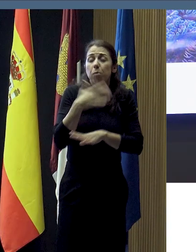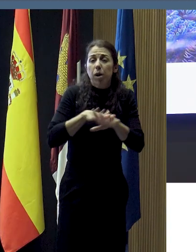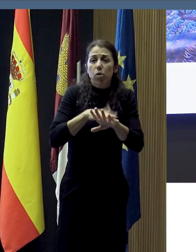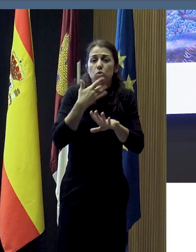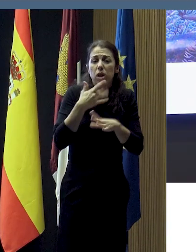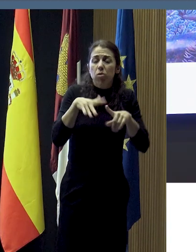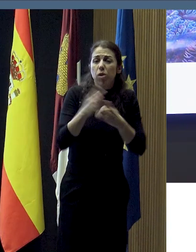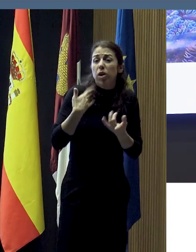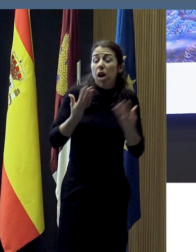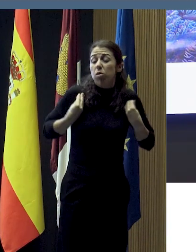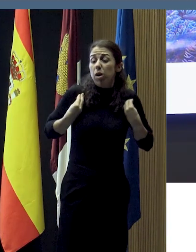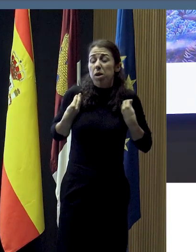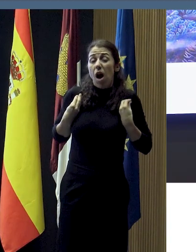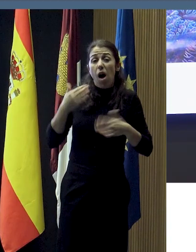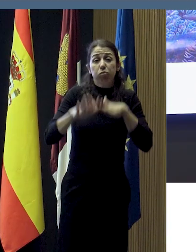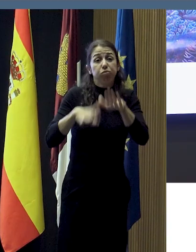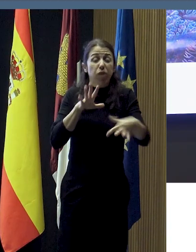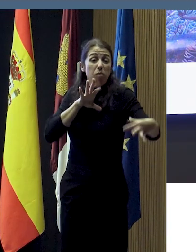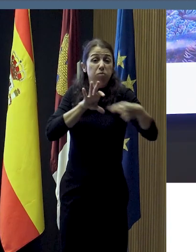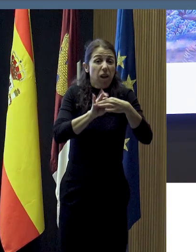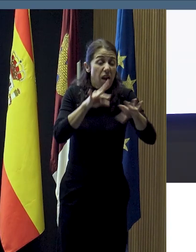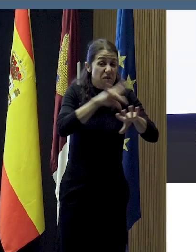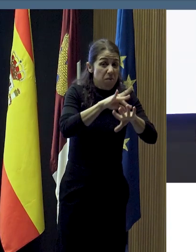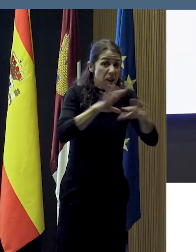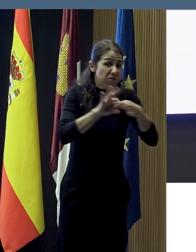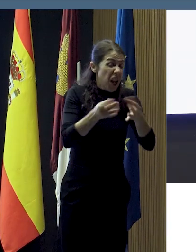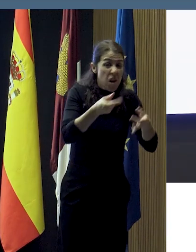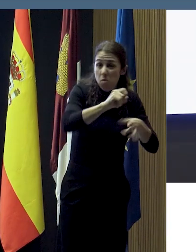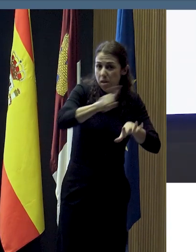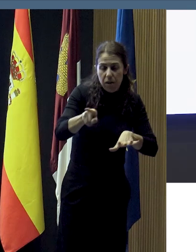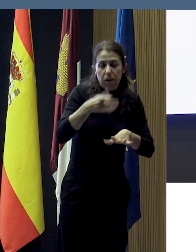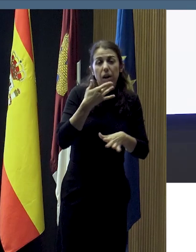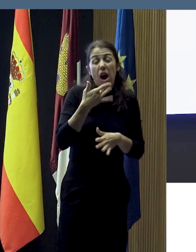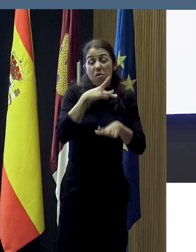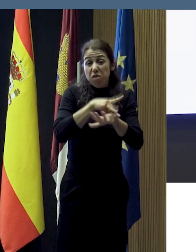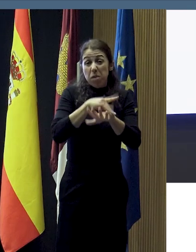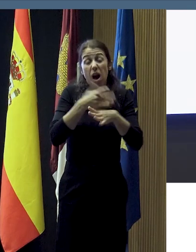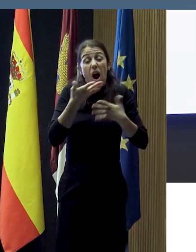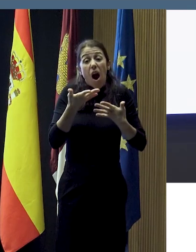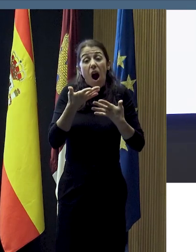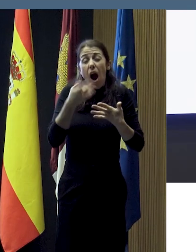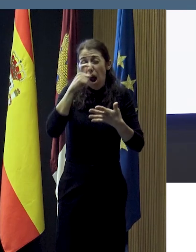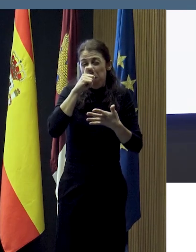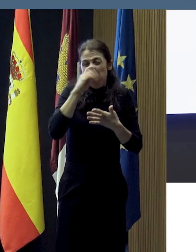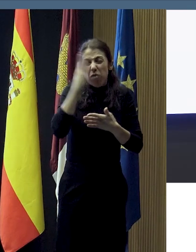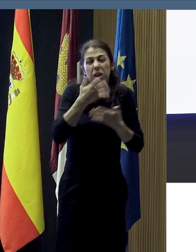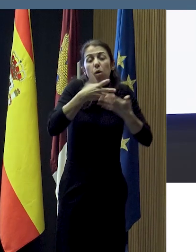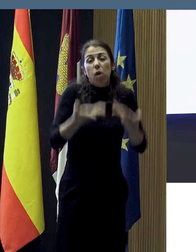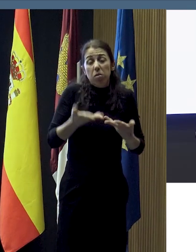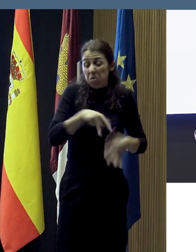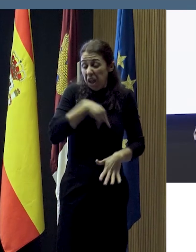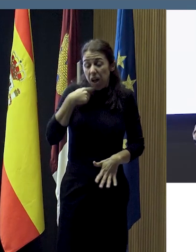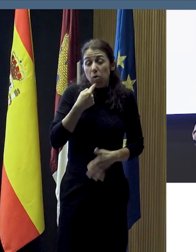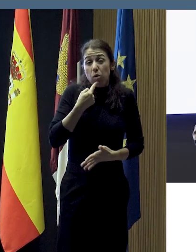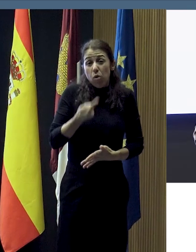vida sin necesidad de que esté asociado a una enfermedad. ¿Qué enfermedades entonces afectan a la memoria? Pues en general,